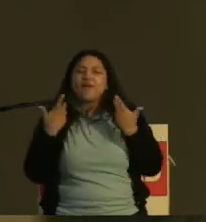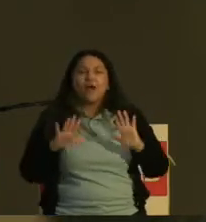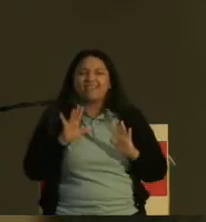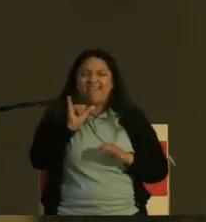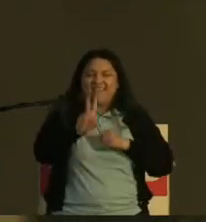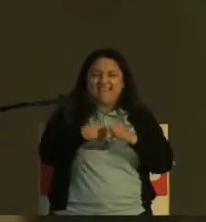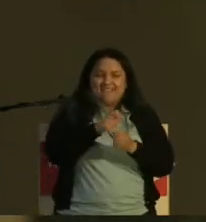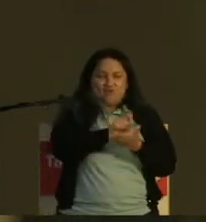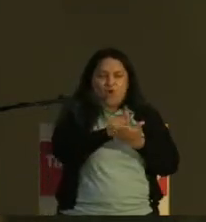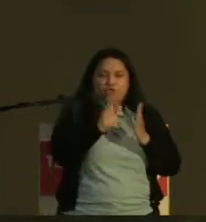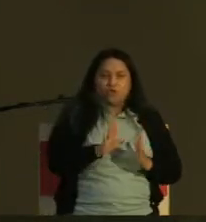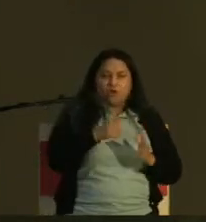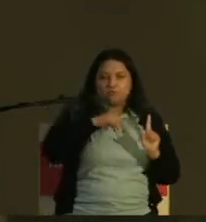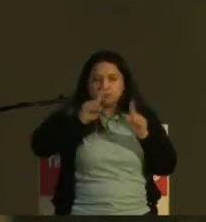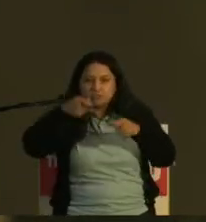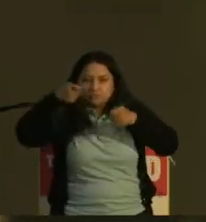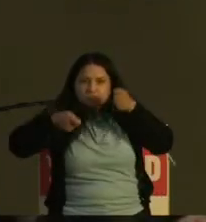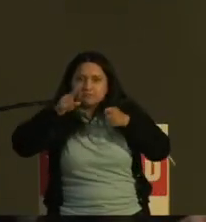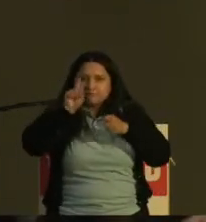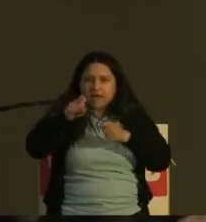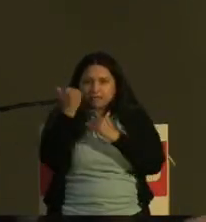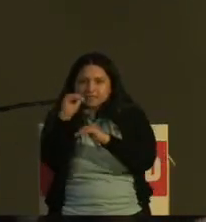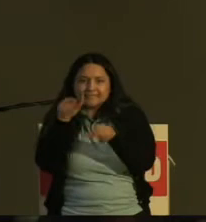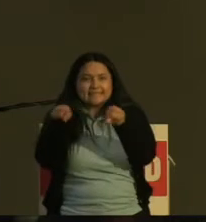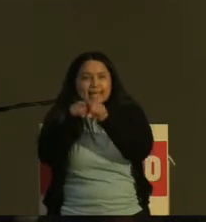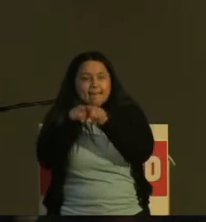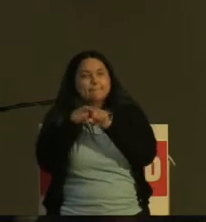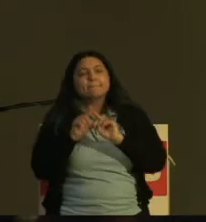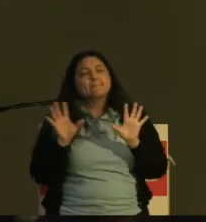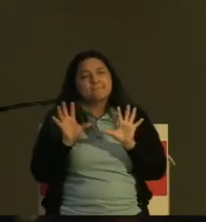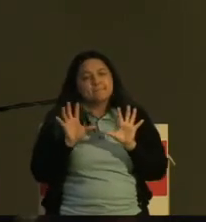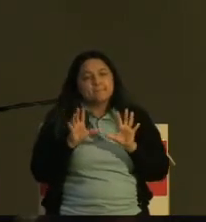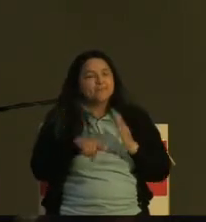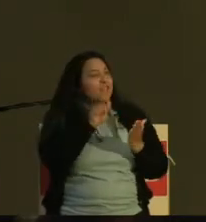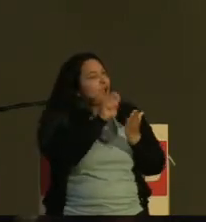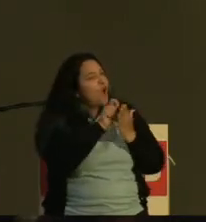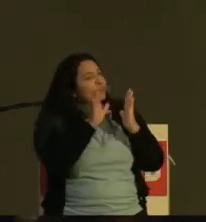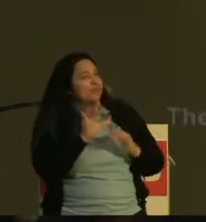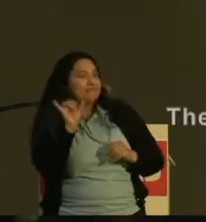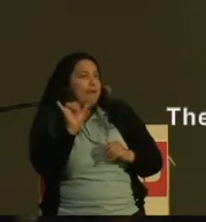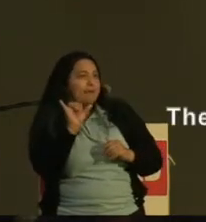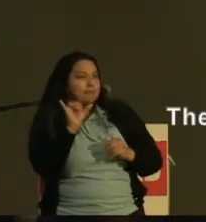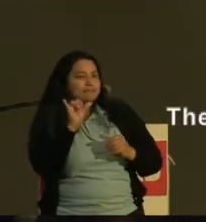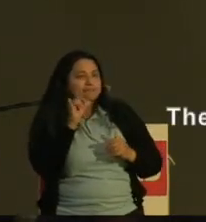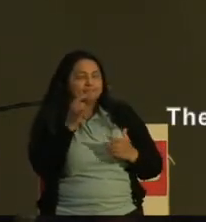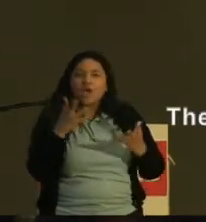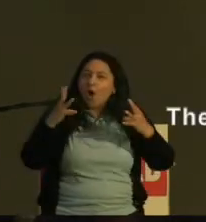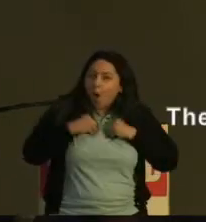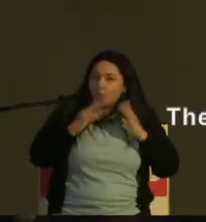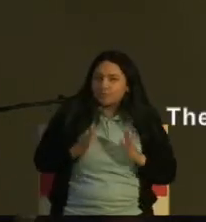que no se desprenden del texto. Autores, ¿no?, que son autores, autores como si... Pero dueños, ¿no?, sí, que